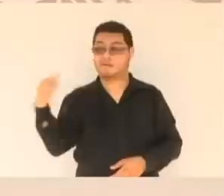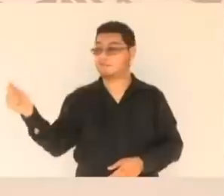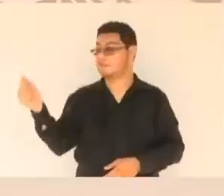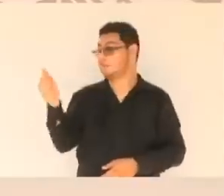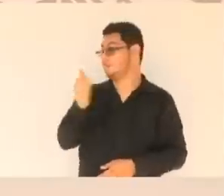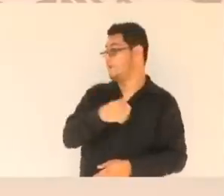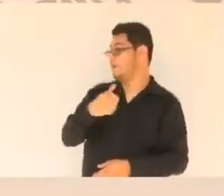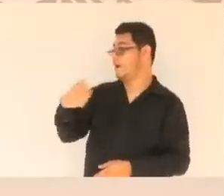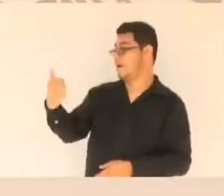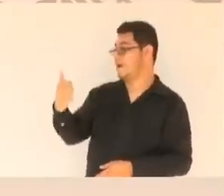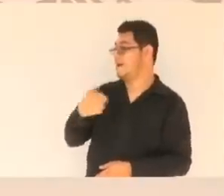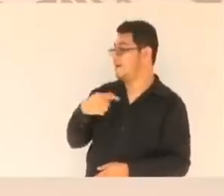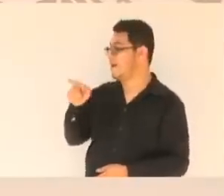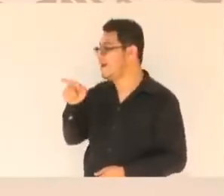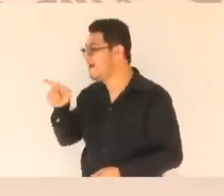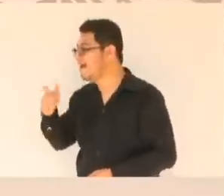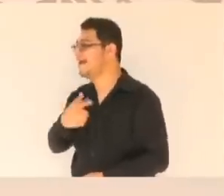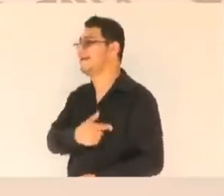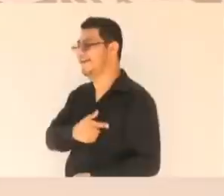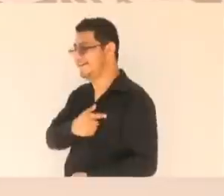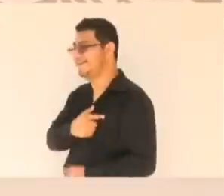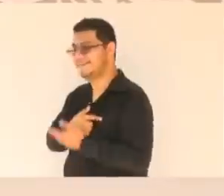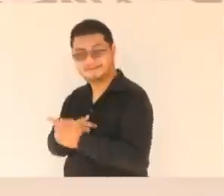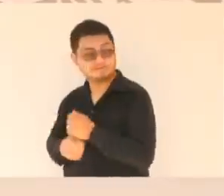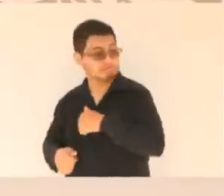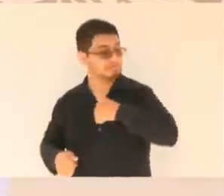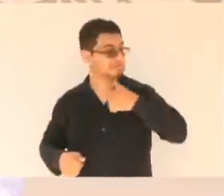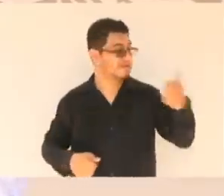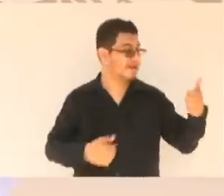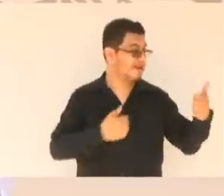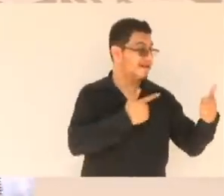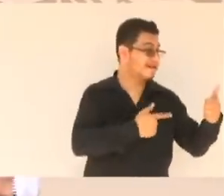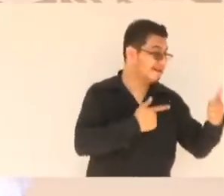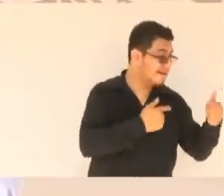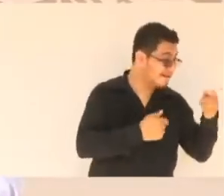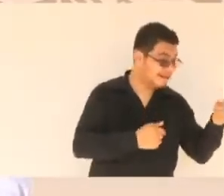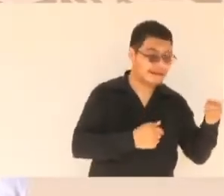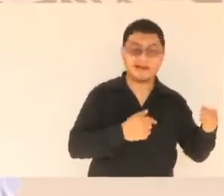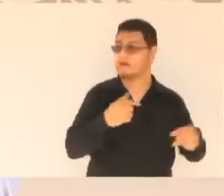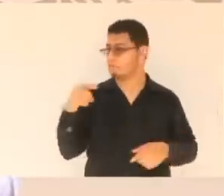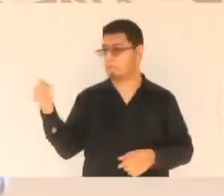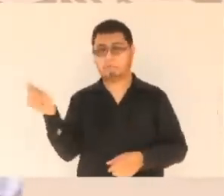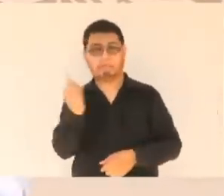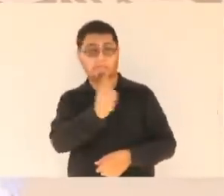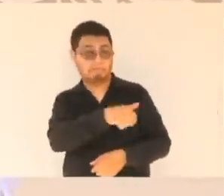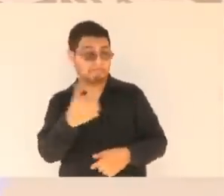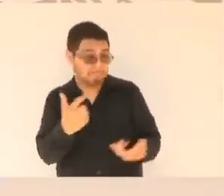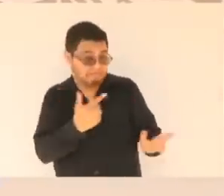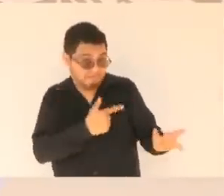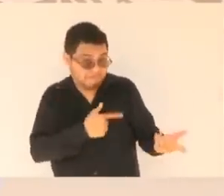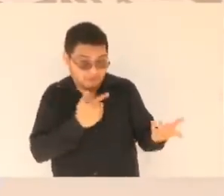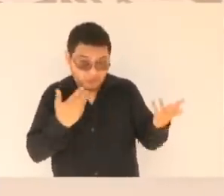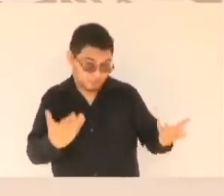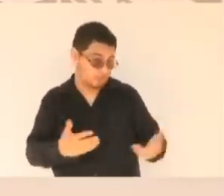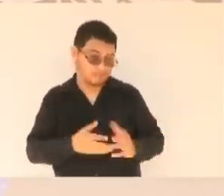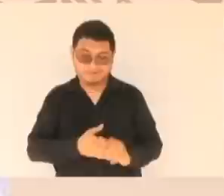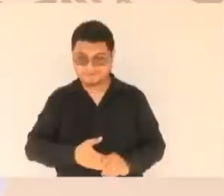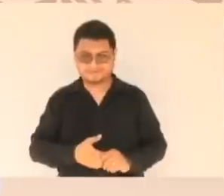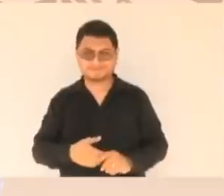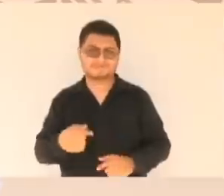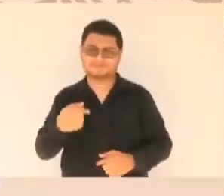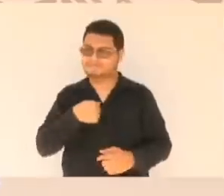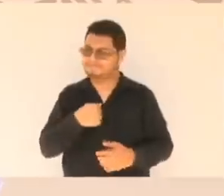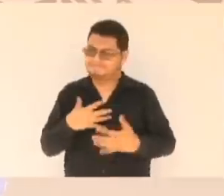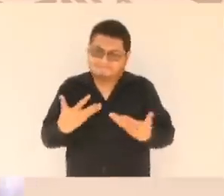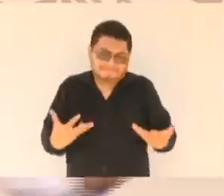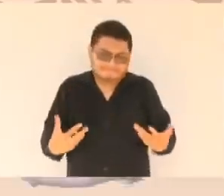Me gusta estar recorriendo el país y con más razón, pues me genera